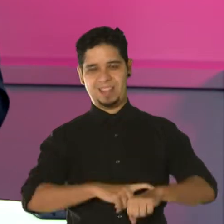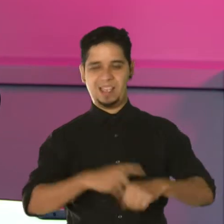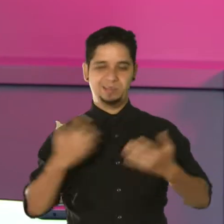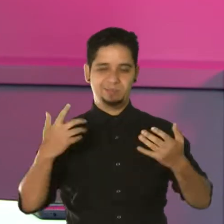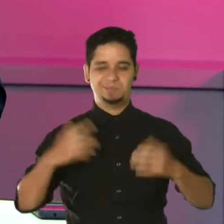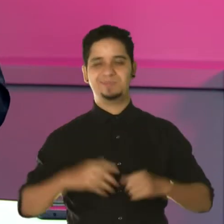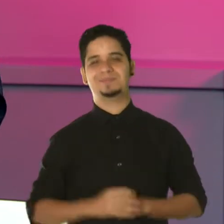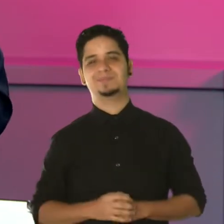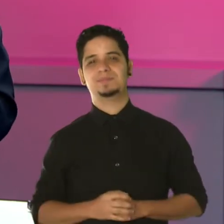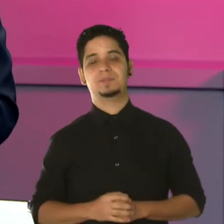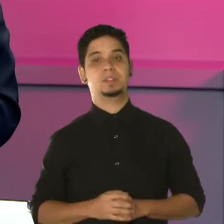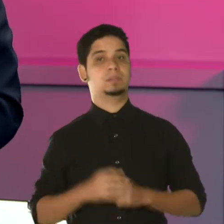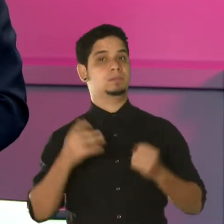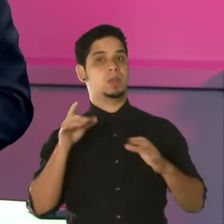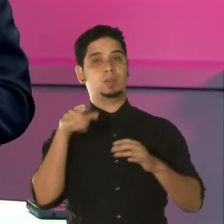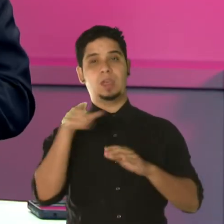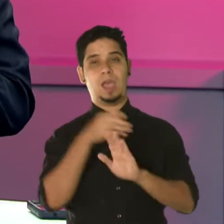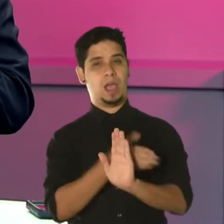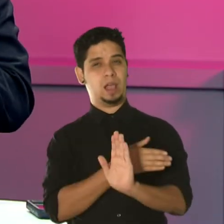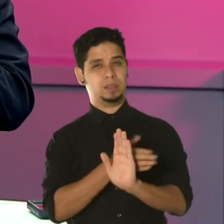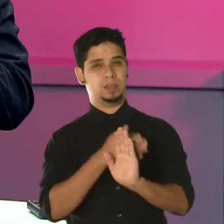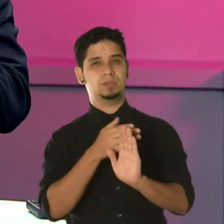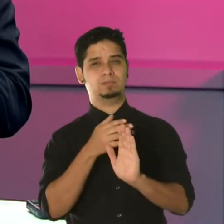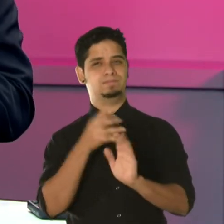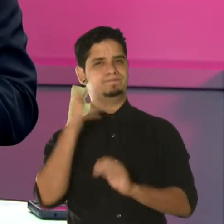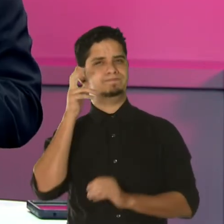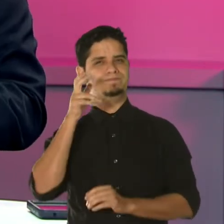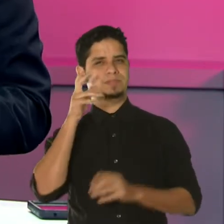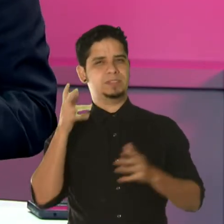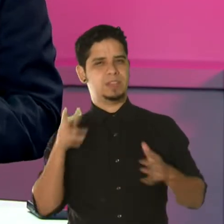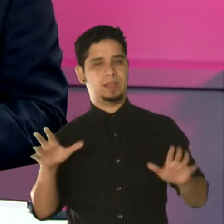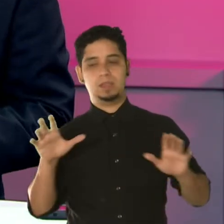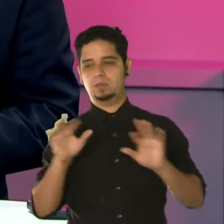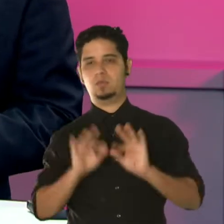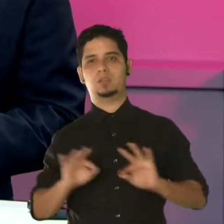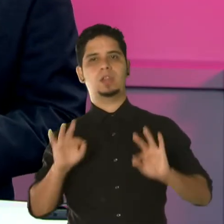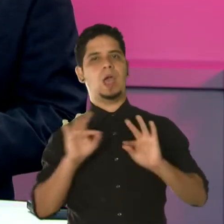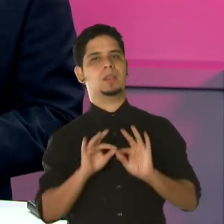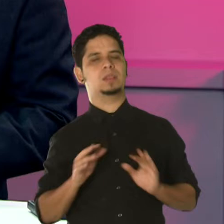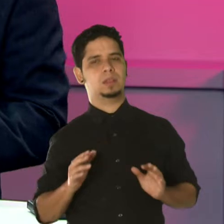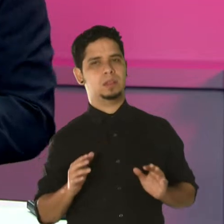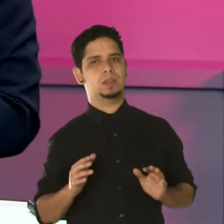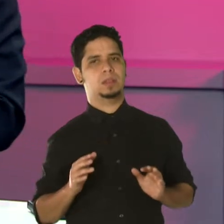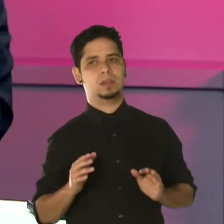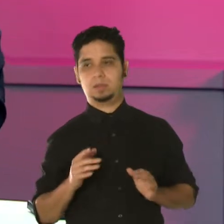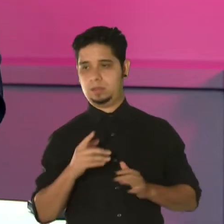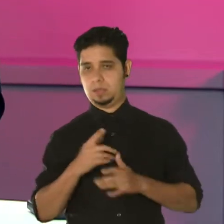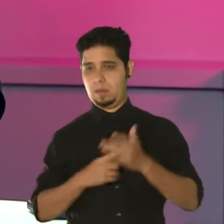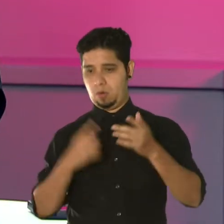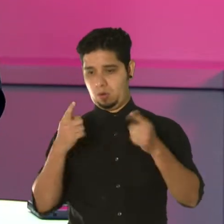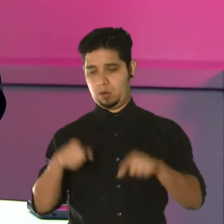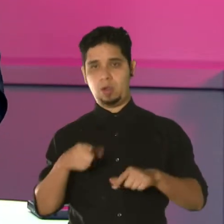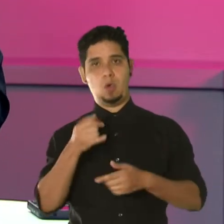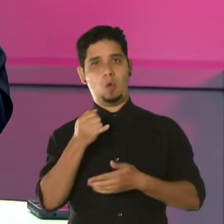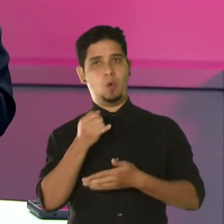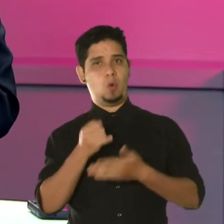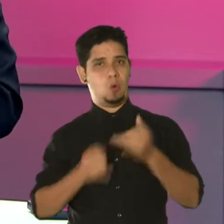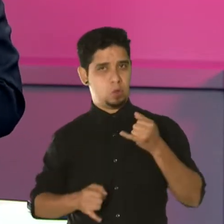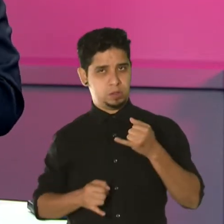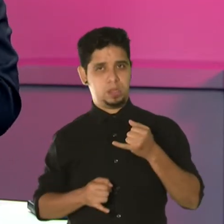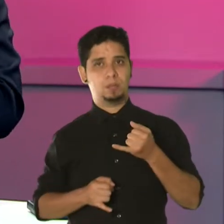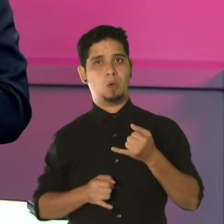en la antesala de esta entrevista, hay que retomar y evaluar qué nos espera en este último trimestre del año